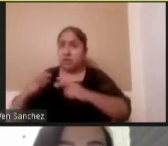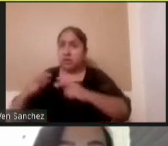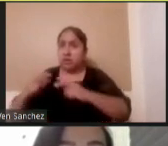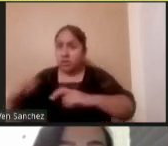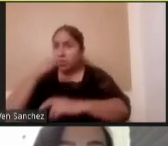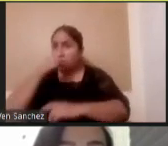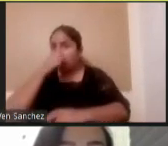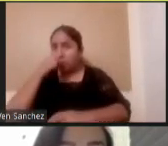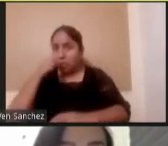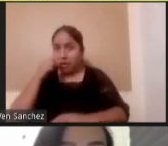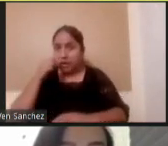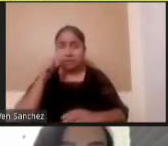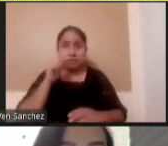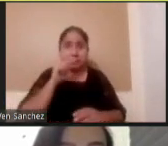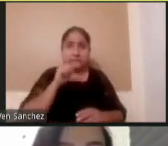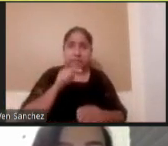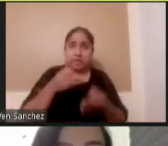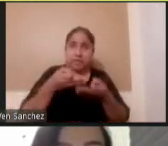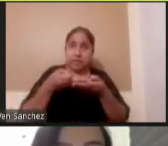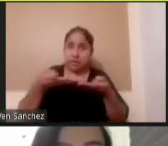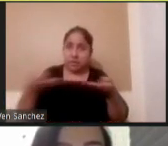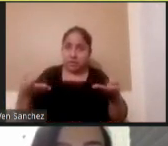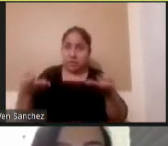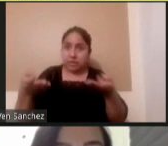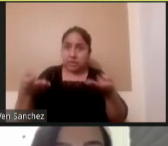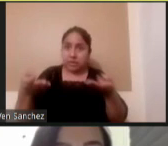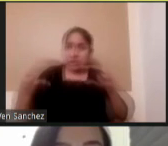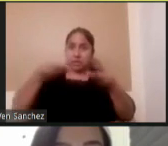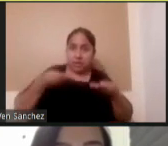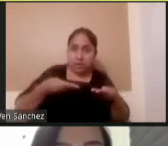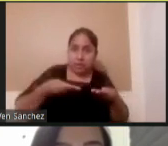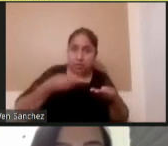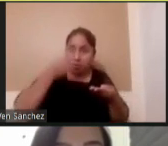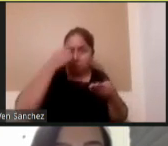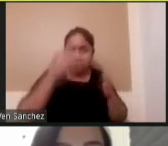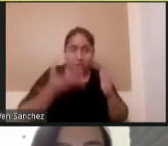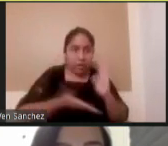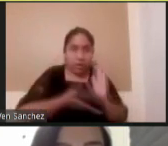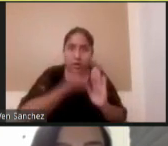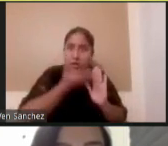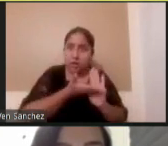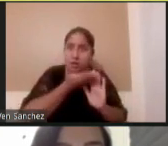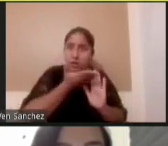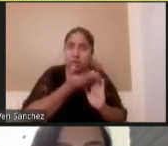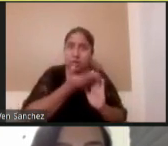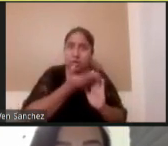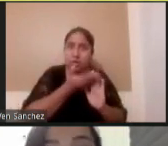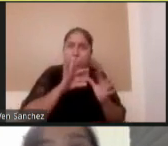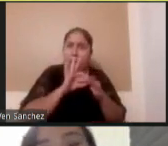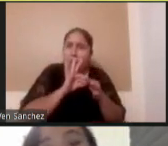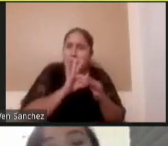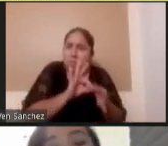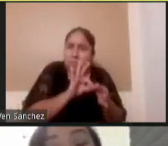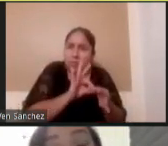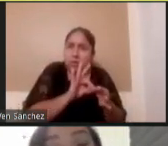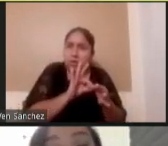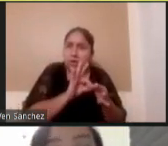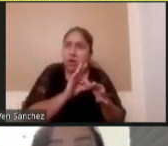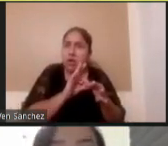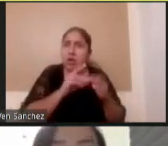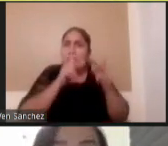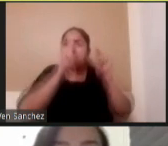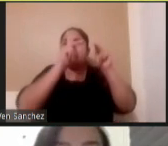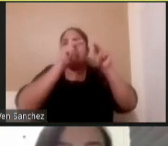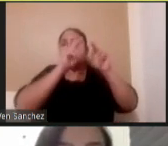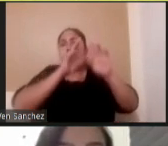policíacas se fortalezcan y rescaten la paz para la ciudad, desde luego en unión con